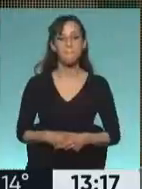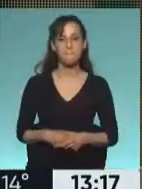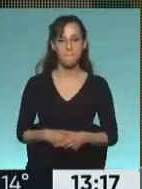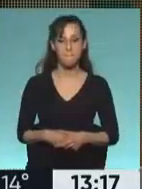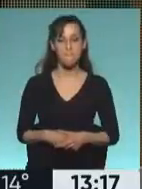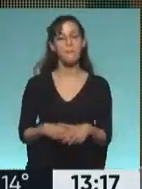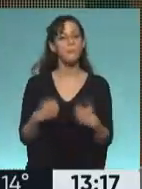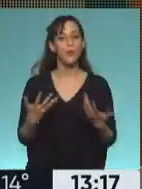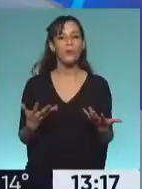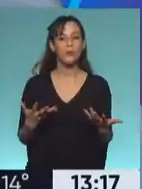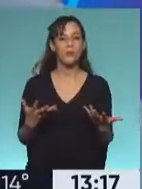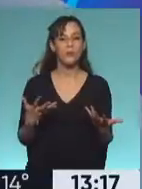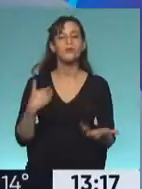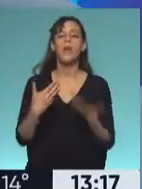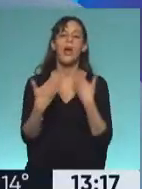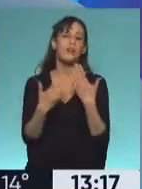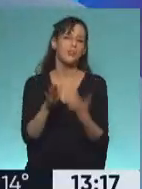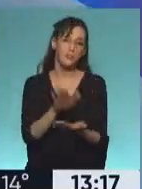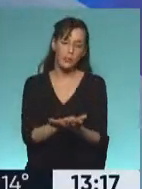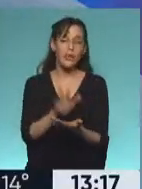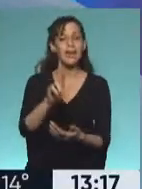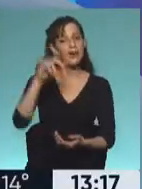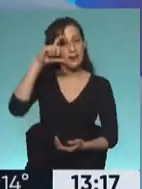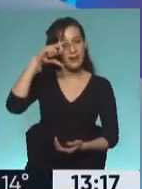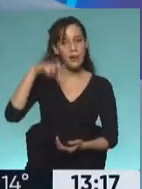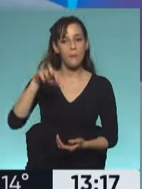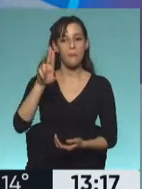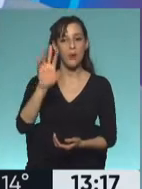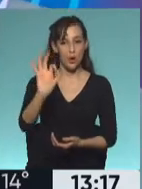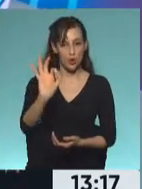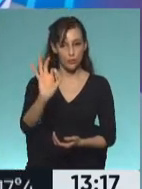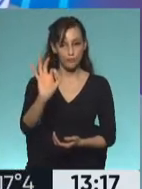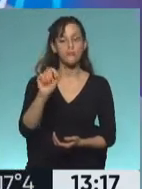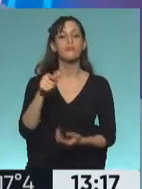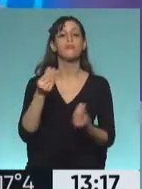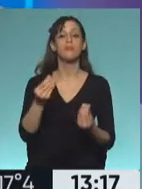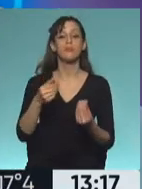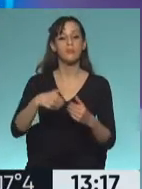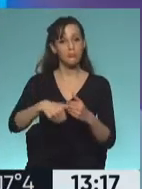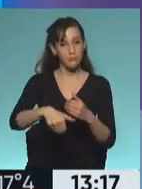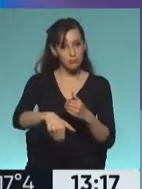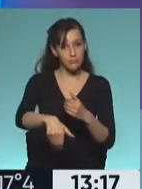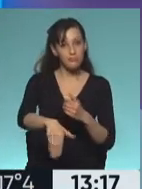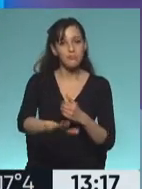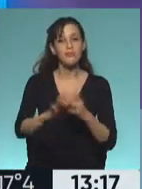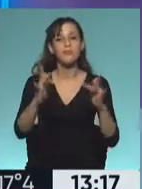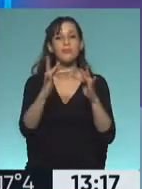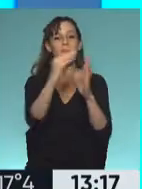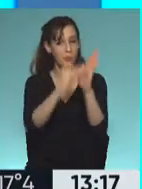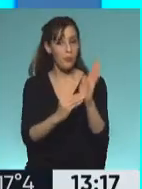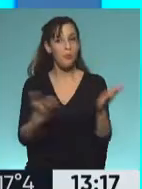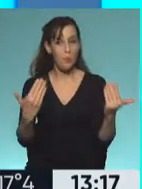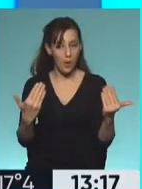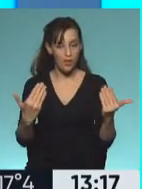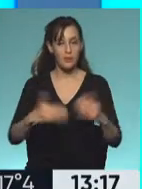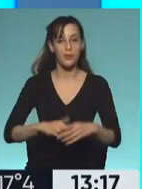bueno raúl y vamos a hablar de el rey pero porque está venciendo está empezando el plazo para poder inscribirse hasta el día de